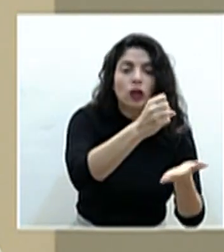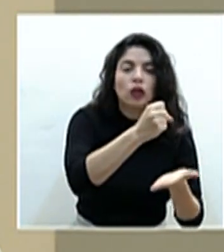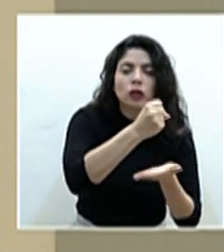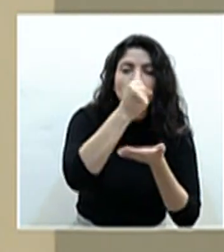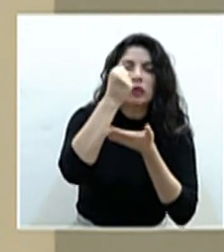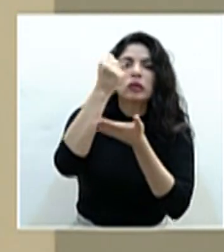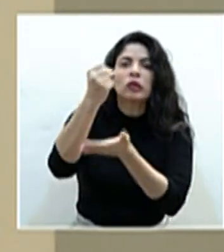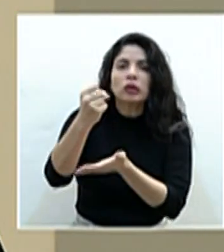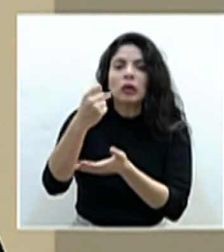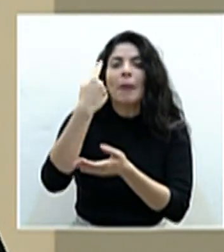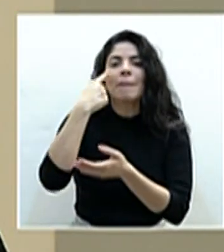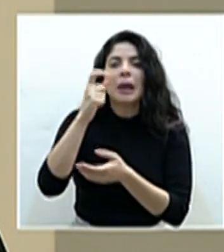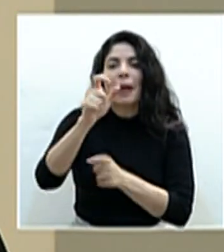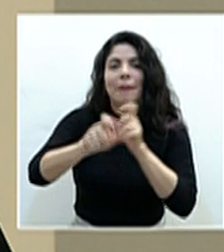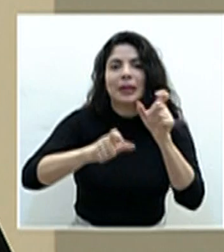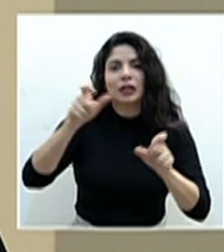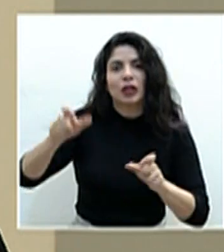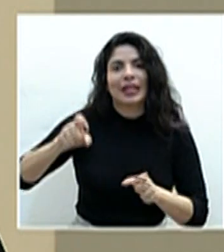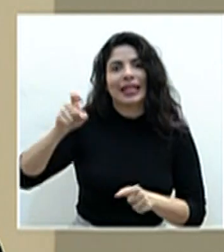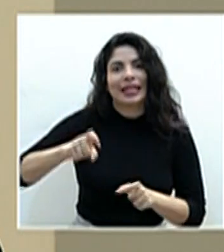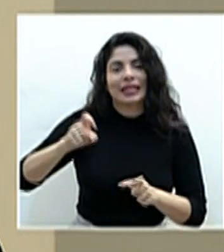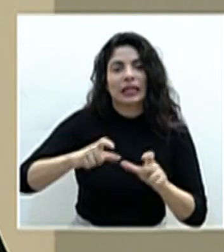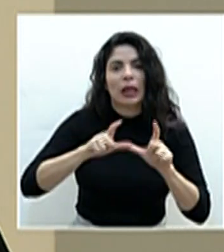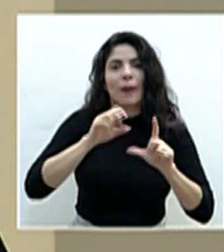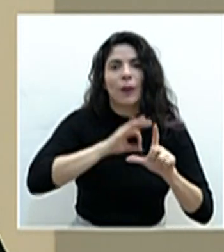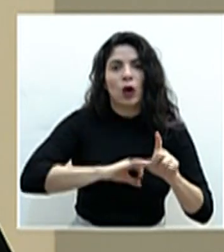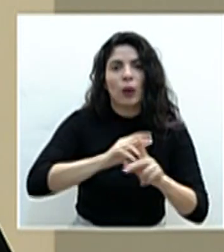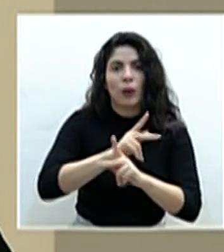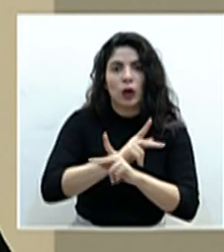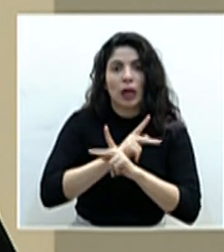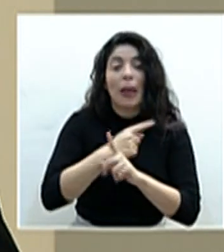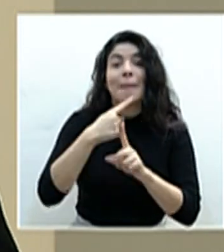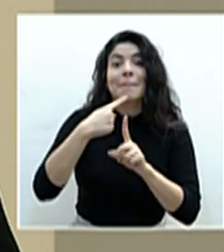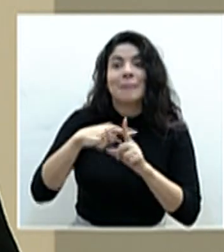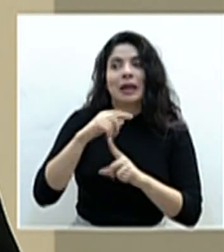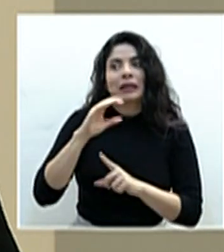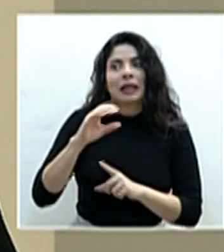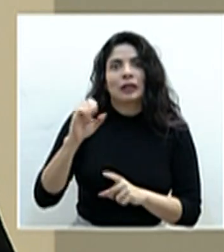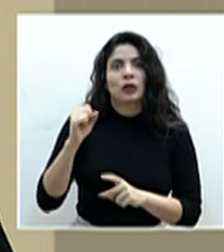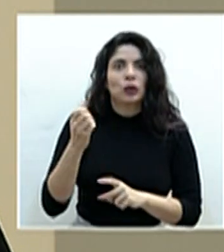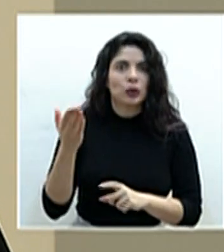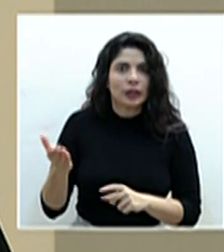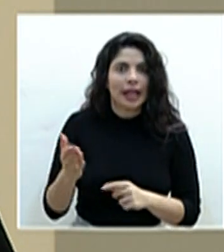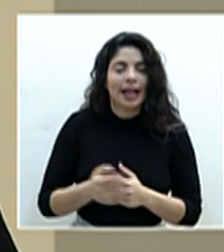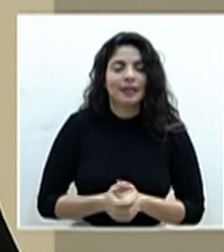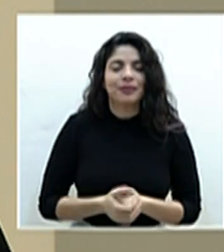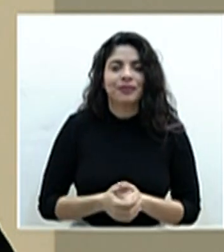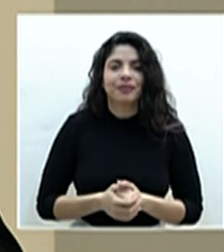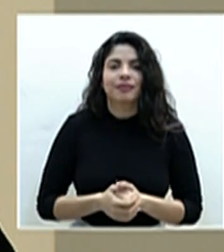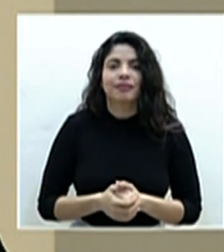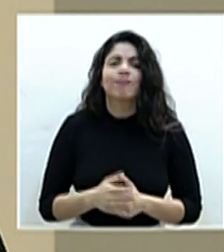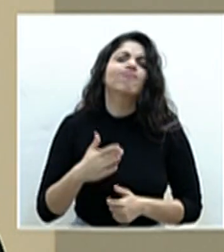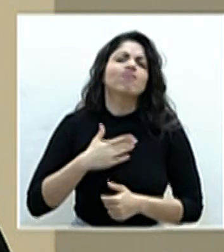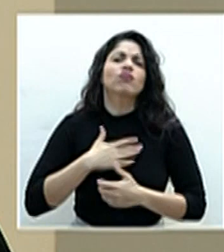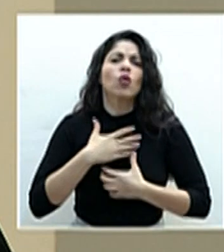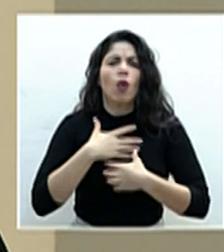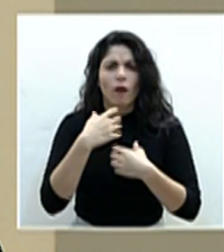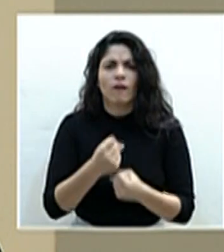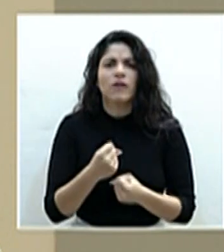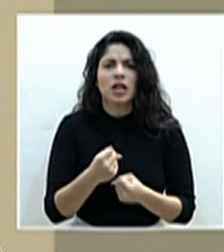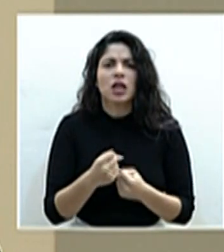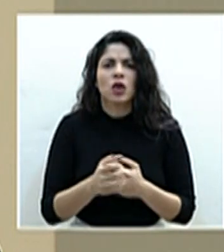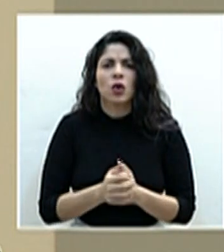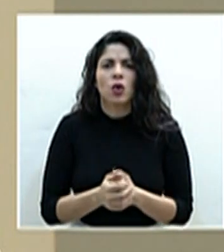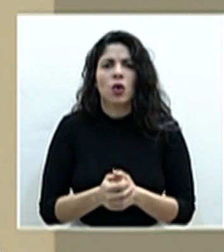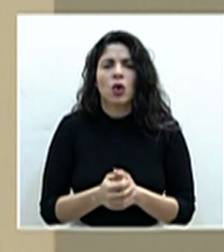a las personas que necesitan el bono proteger y a la Caja Costarricense del Seguro Social y confío plenamente